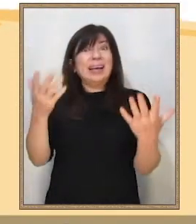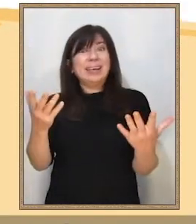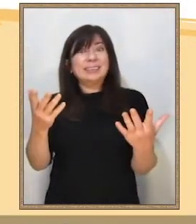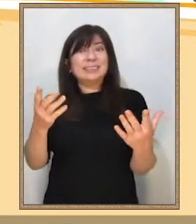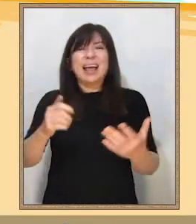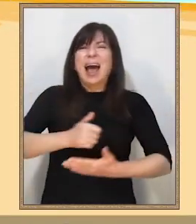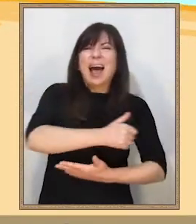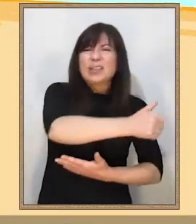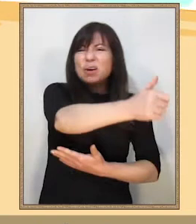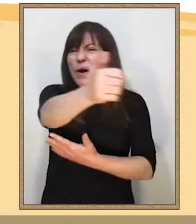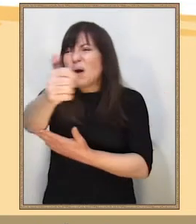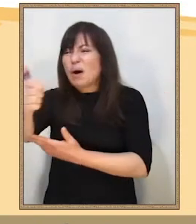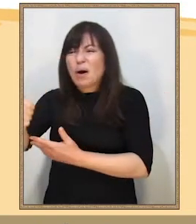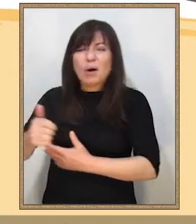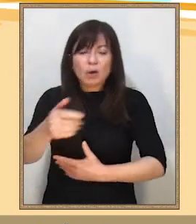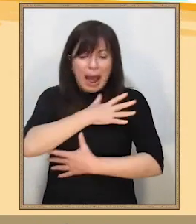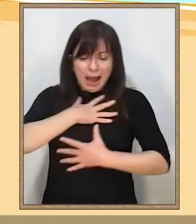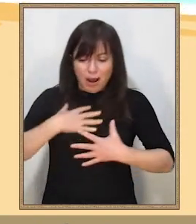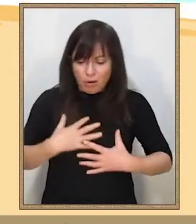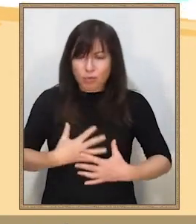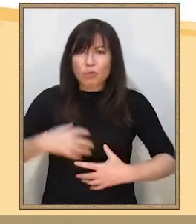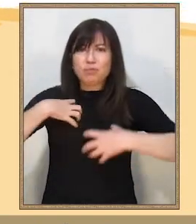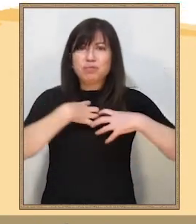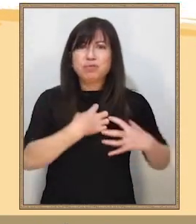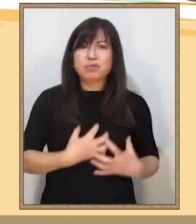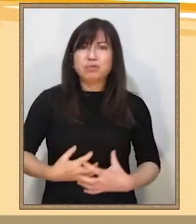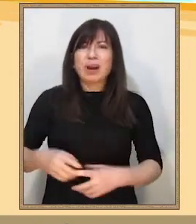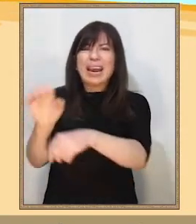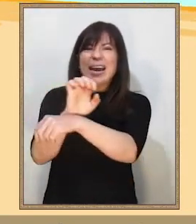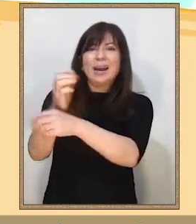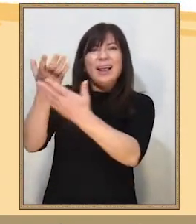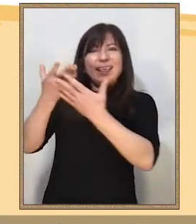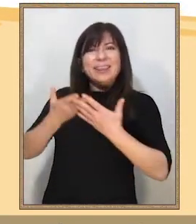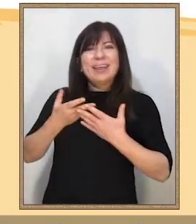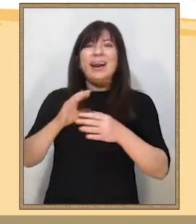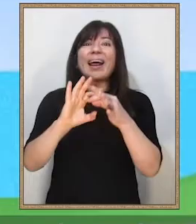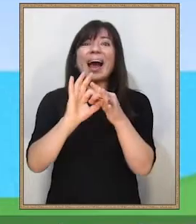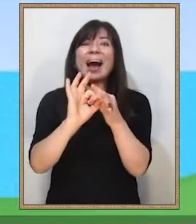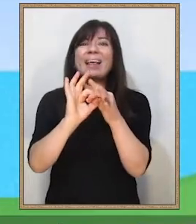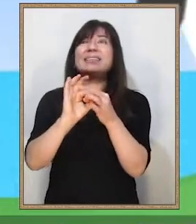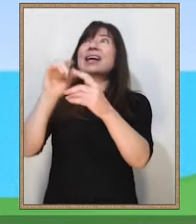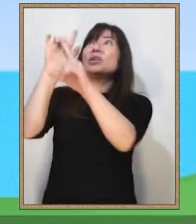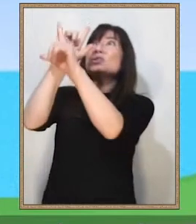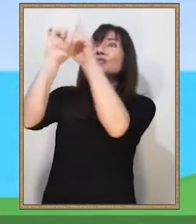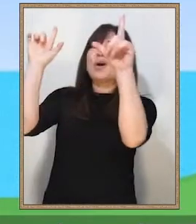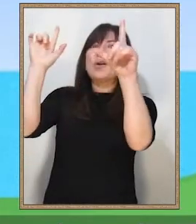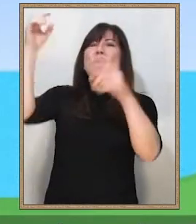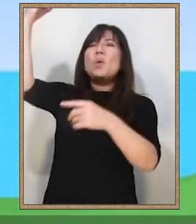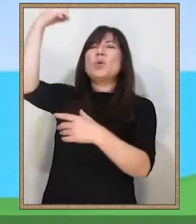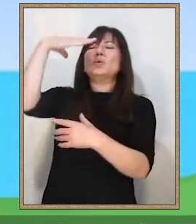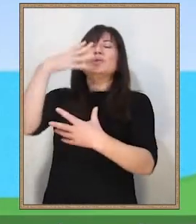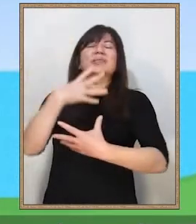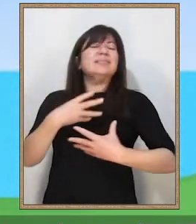va a llegar a todas las partículas de nuestro cuerpo, energizándonos. Vamos a agradecer al sol por esta